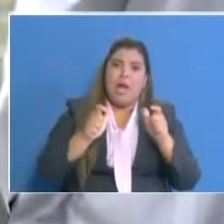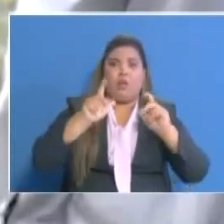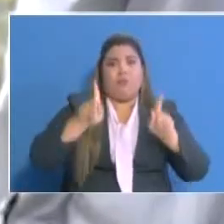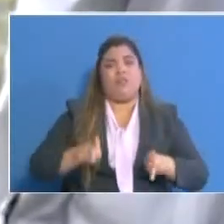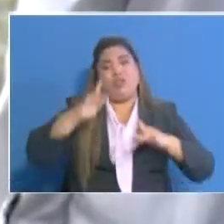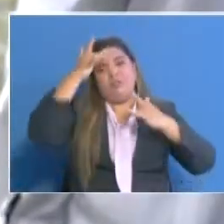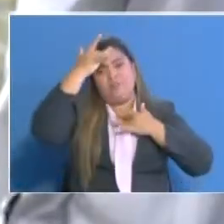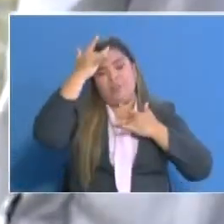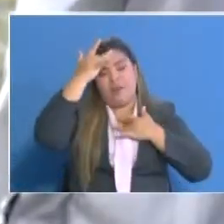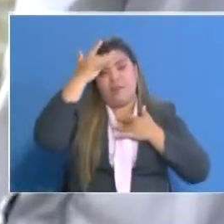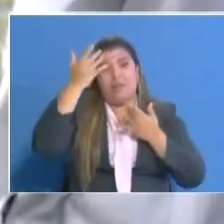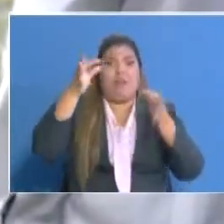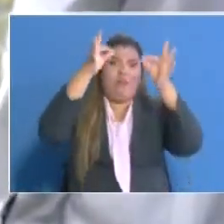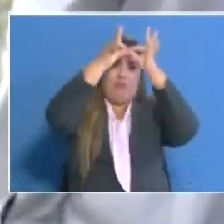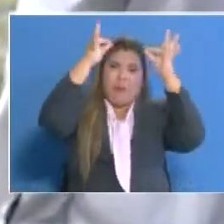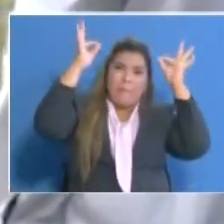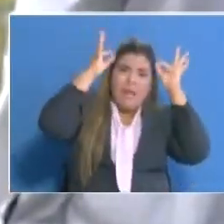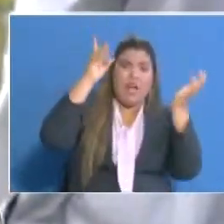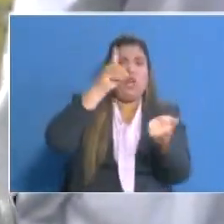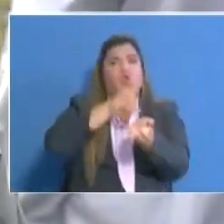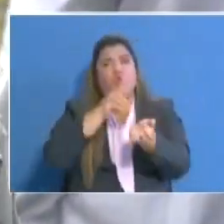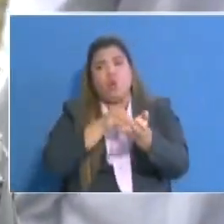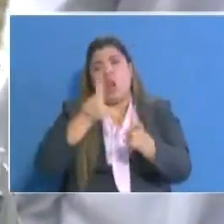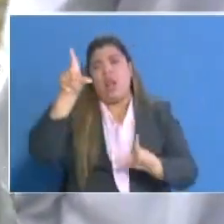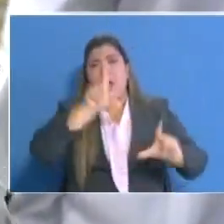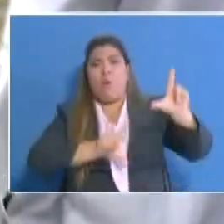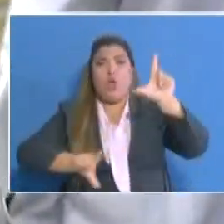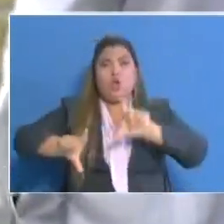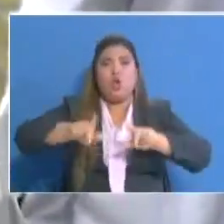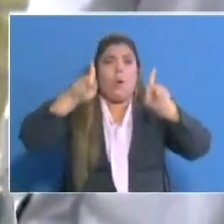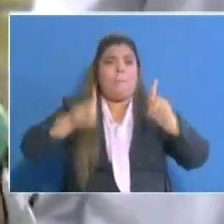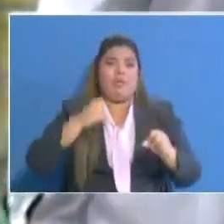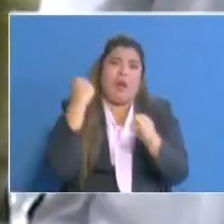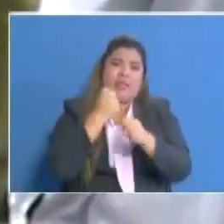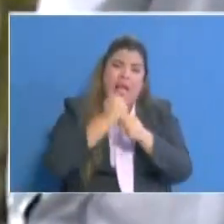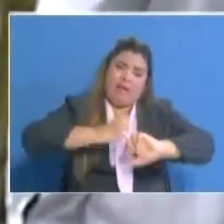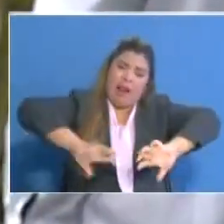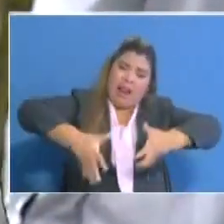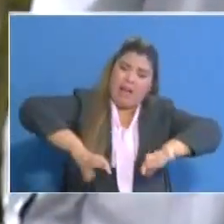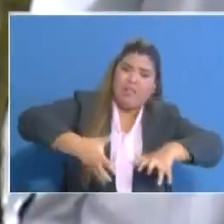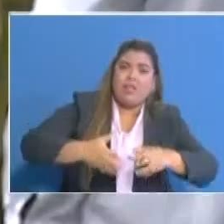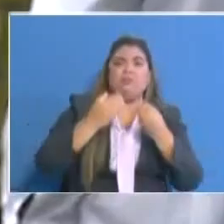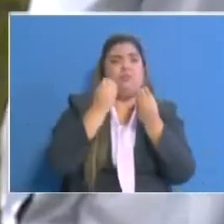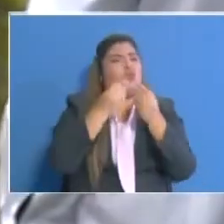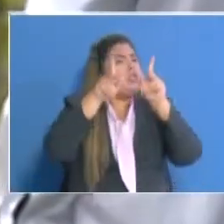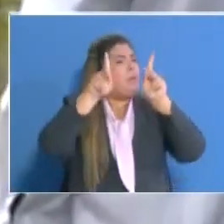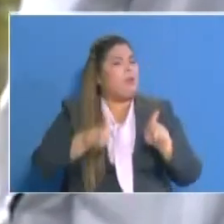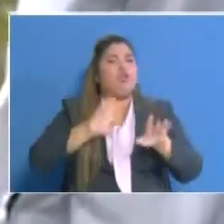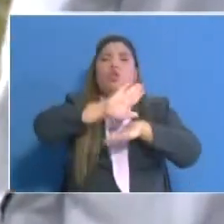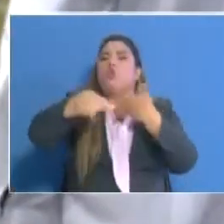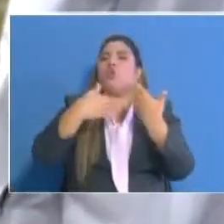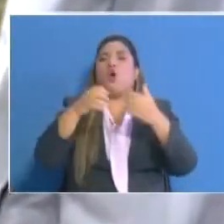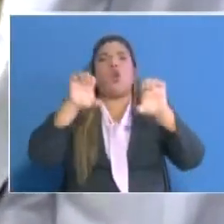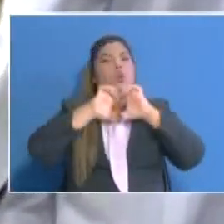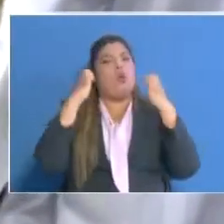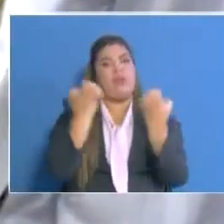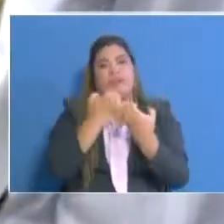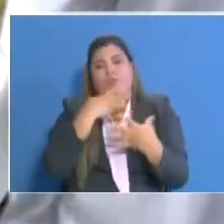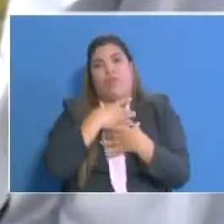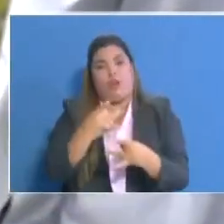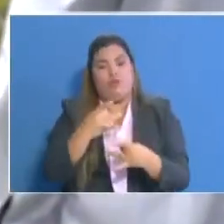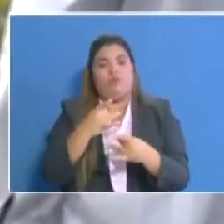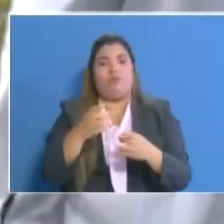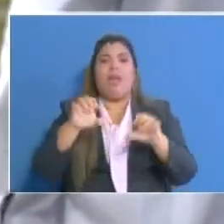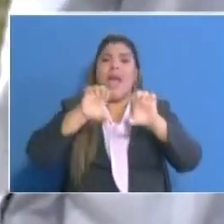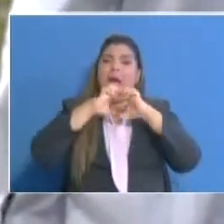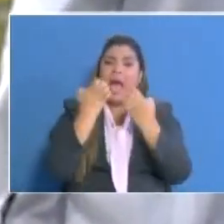quedan laboratoristas por fuera, se me quedan los que están en lavandería, se me queda mucha gente. Yo digo personal de la salud, fuerza